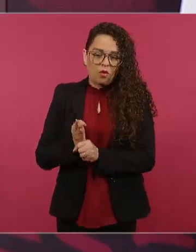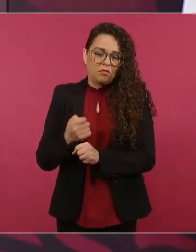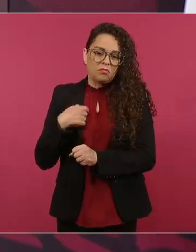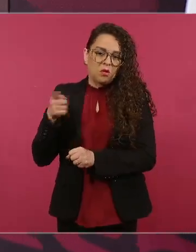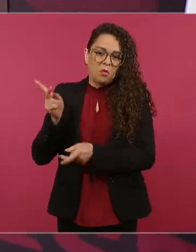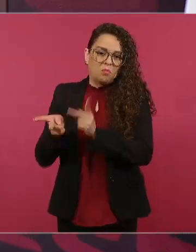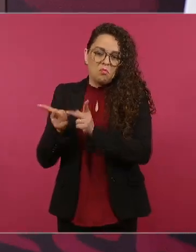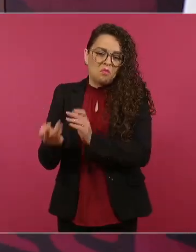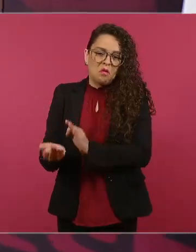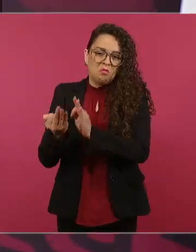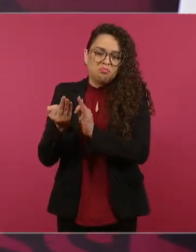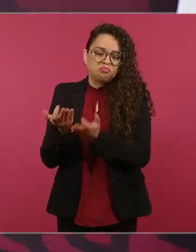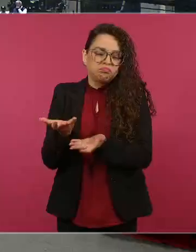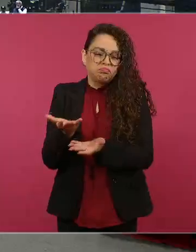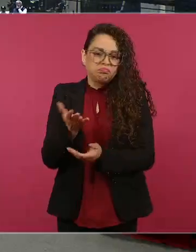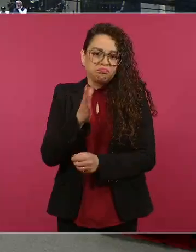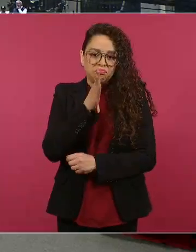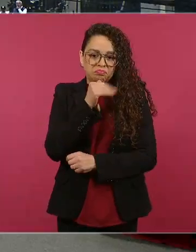yo así.